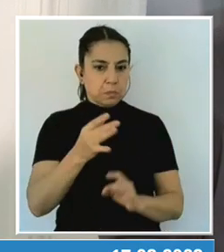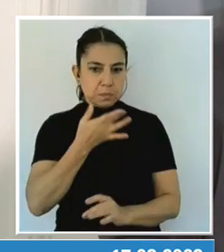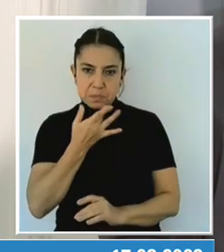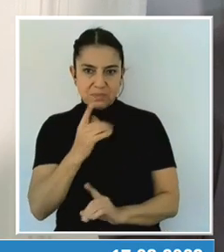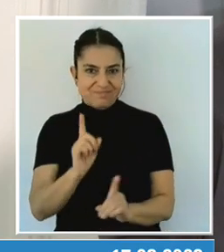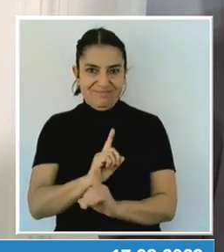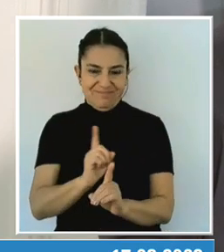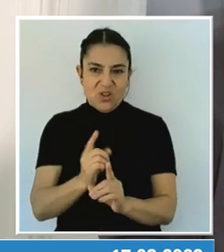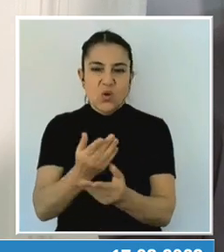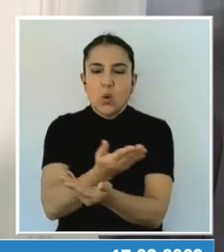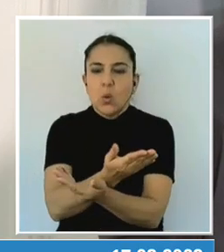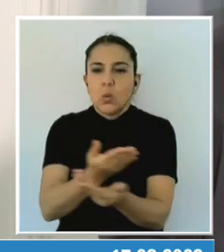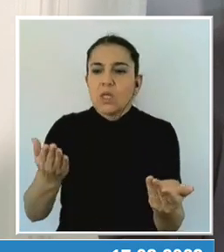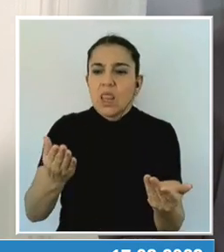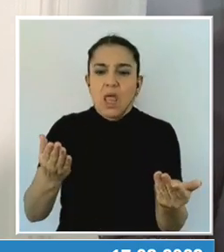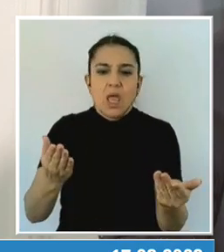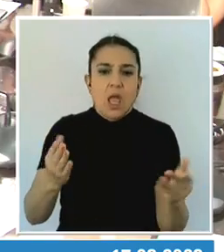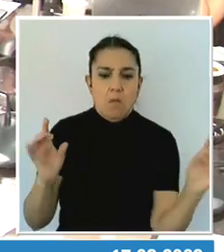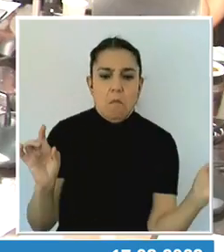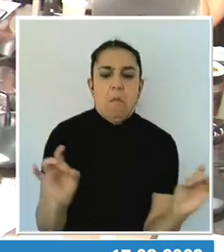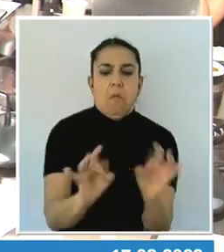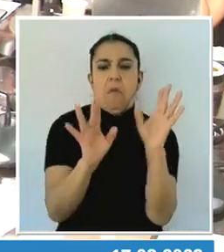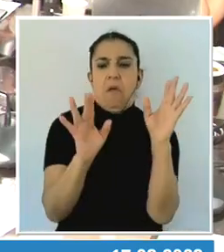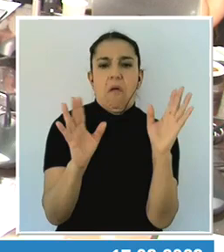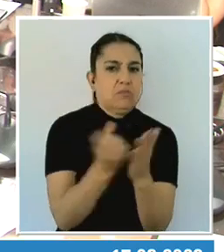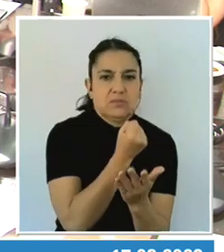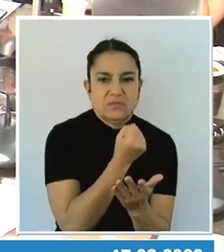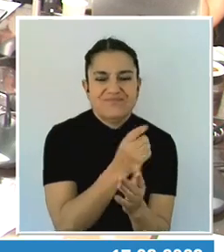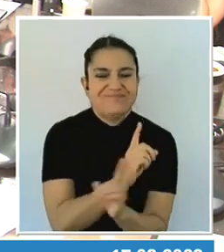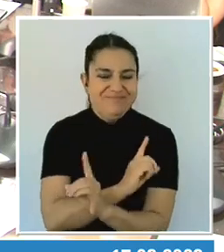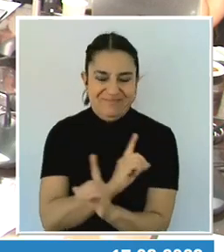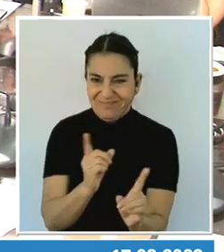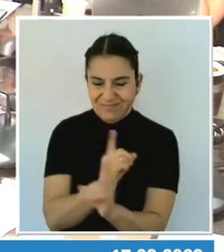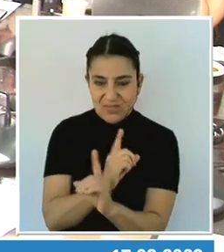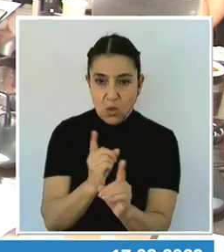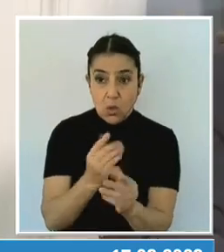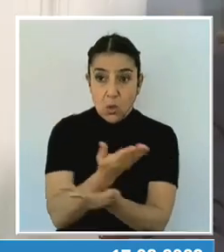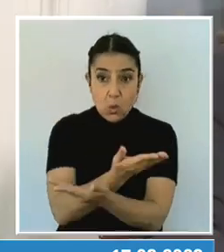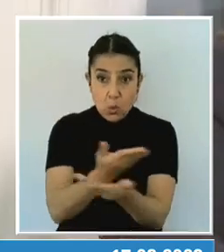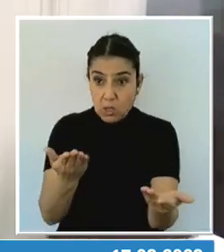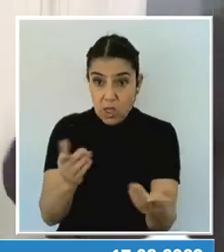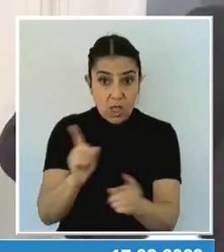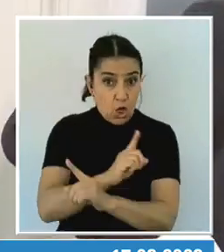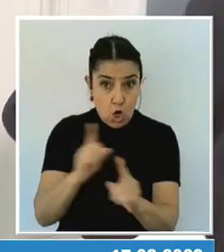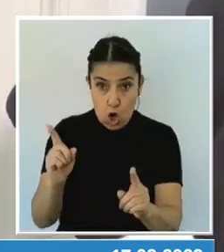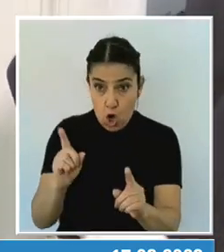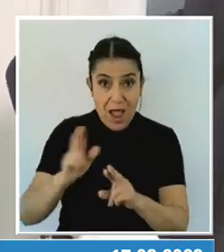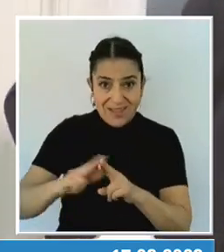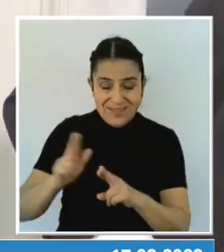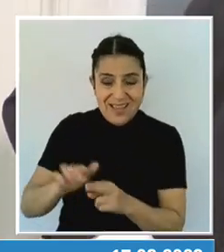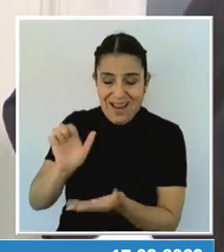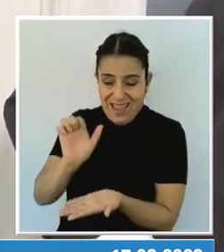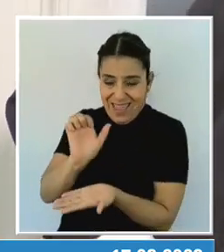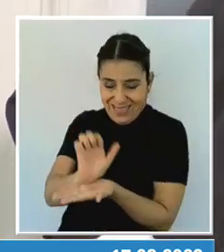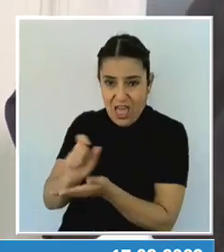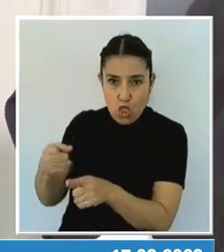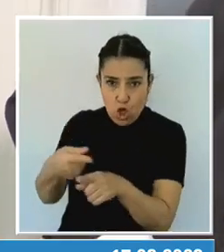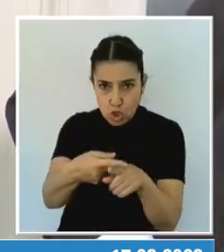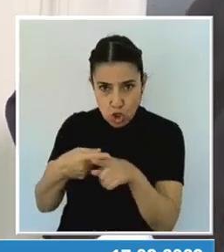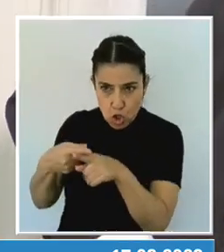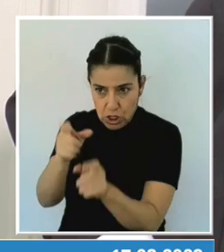Ustedes no son magos. Ustedes no van a ser un Estado social de derecho